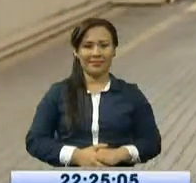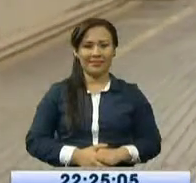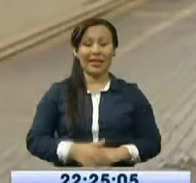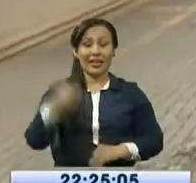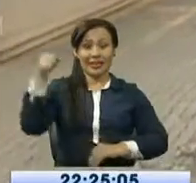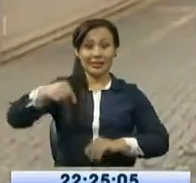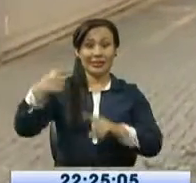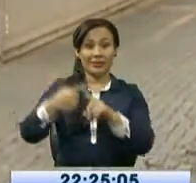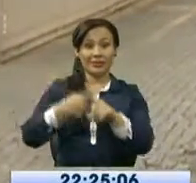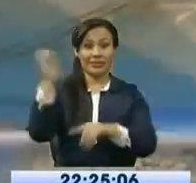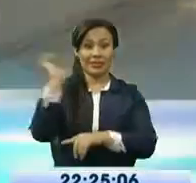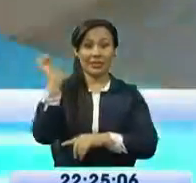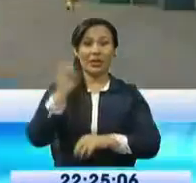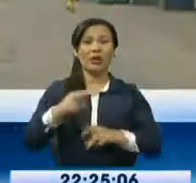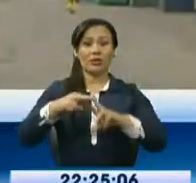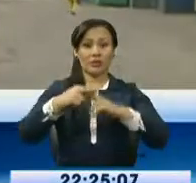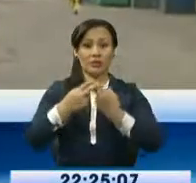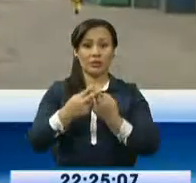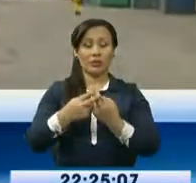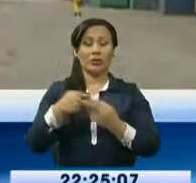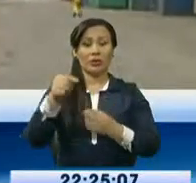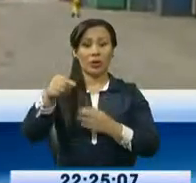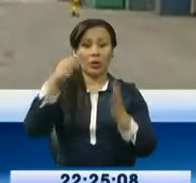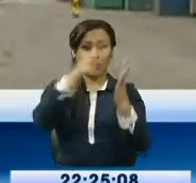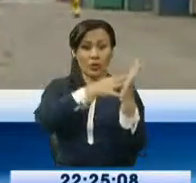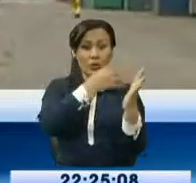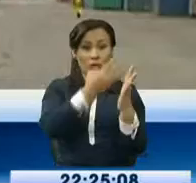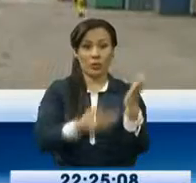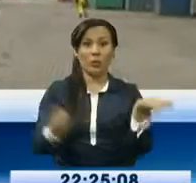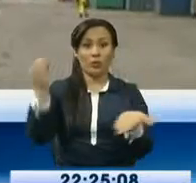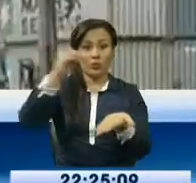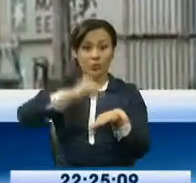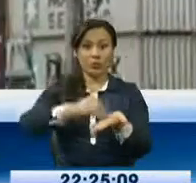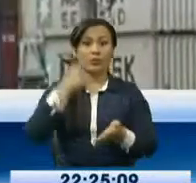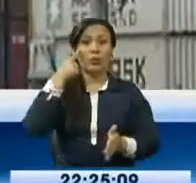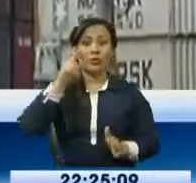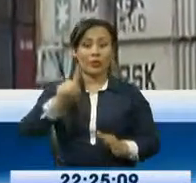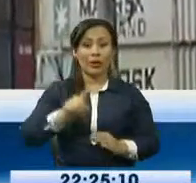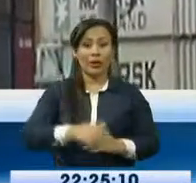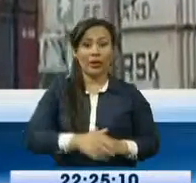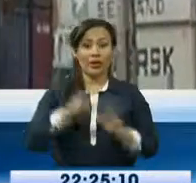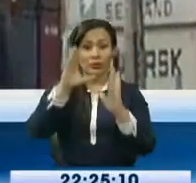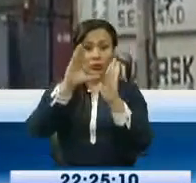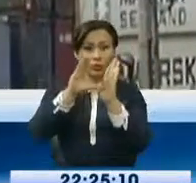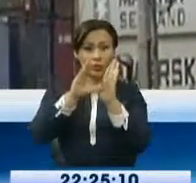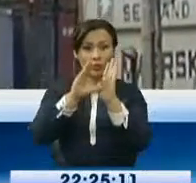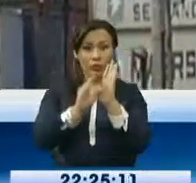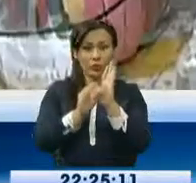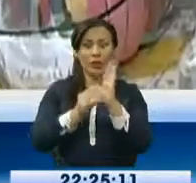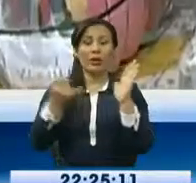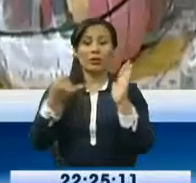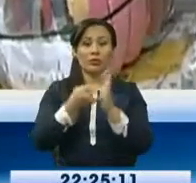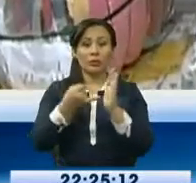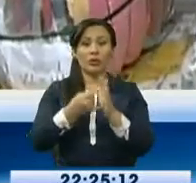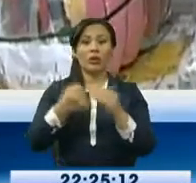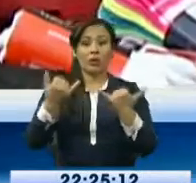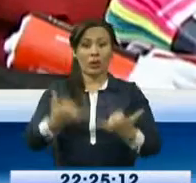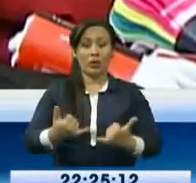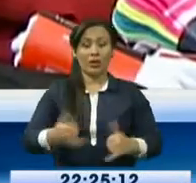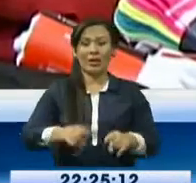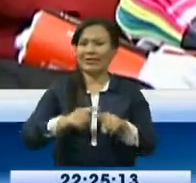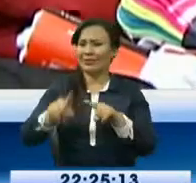En este mes de enero comenzó a ejecutarse el cronograma establecido para el desmantelamiento de las salvaguardias.